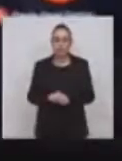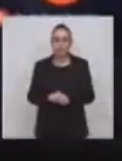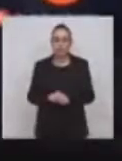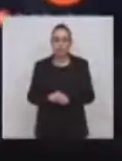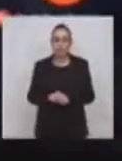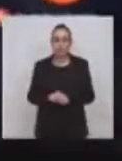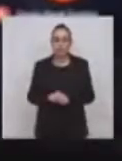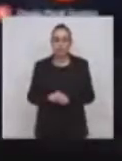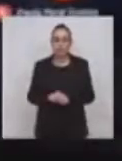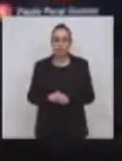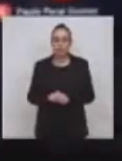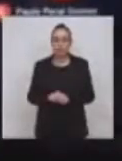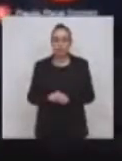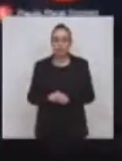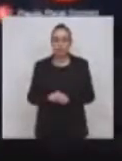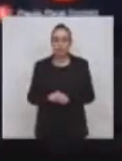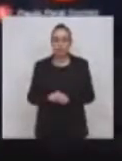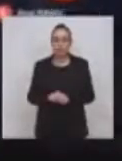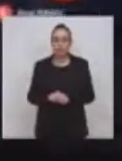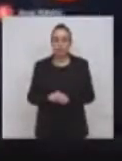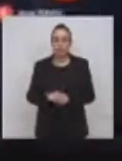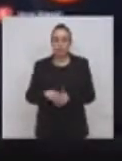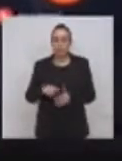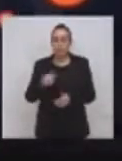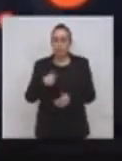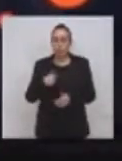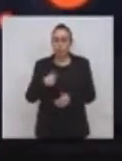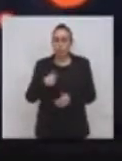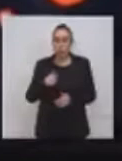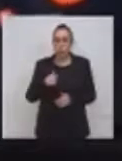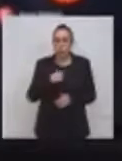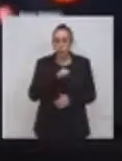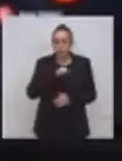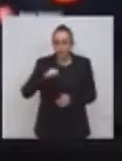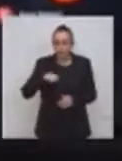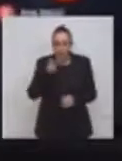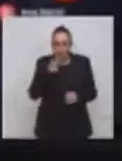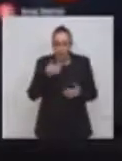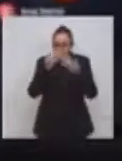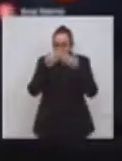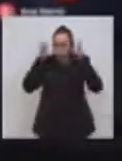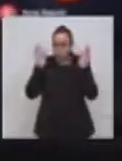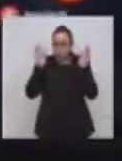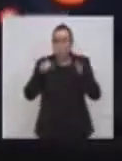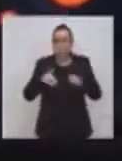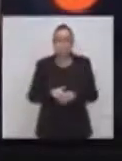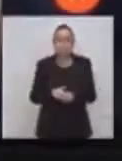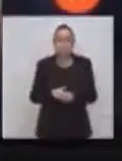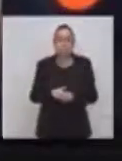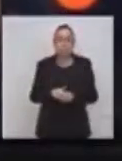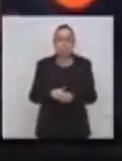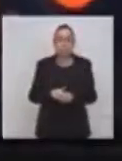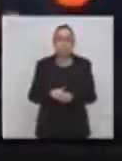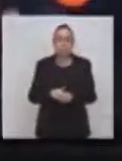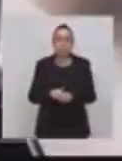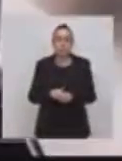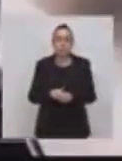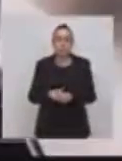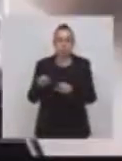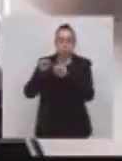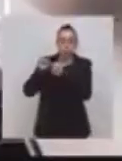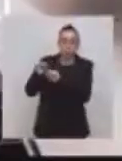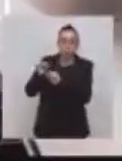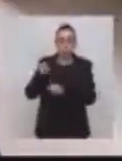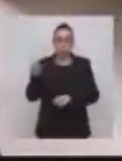Vale, que yo siempre he sido una persona súper abierta, lanzada, echada para adelante, que nunca, ya te digo, los límites los veo cuando aparecen. Y...